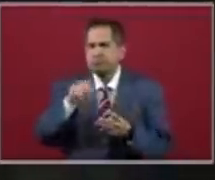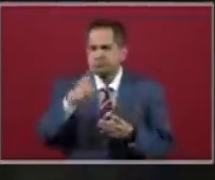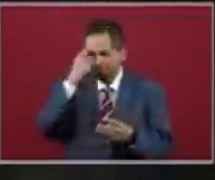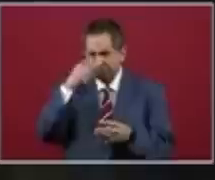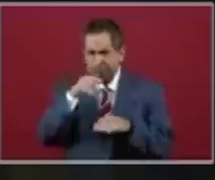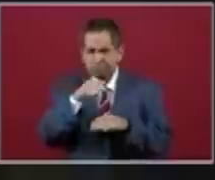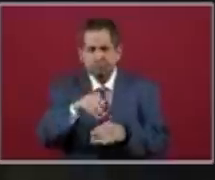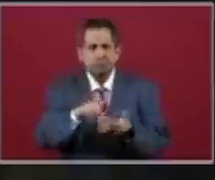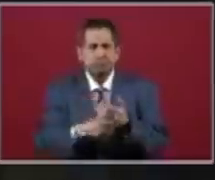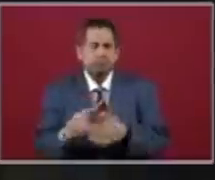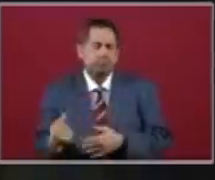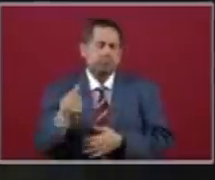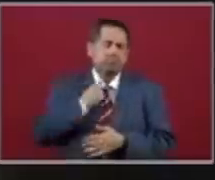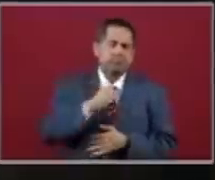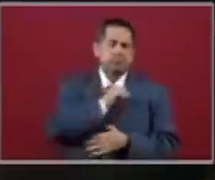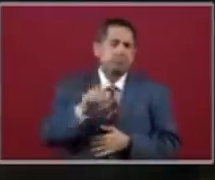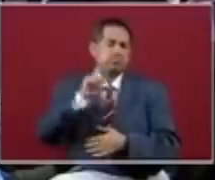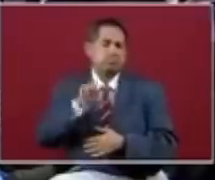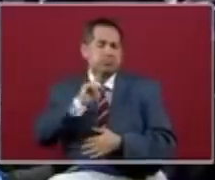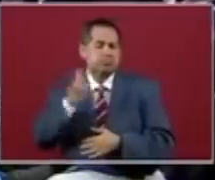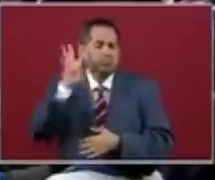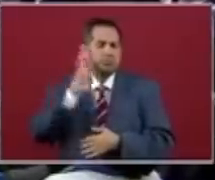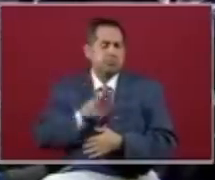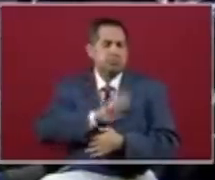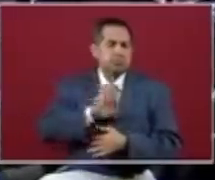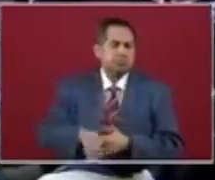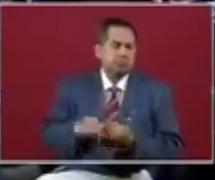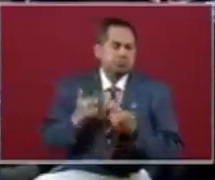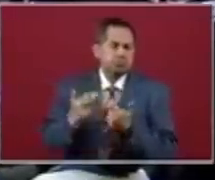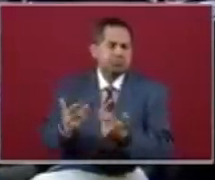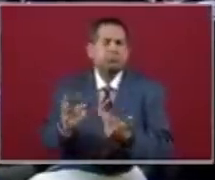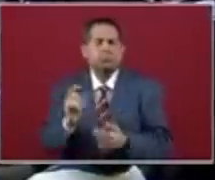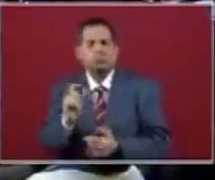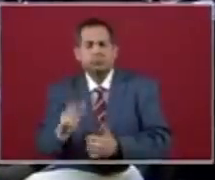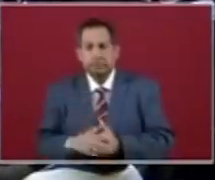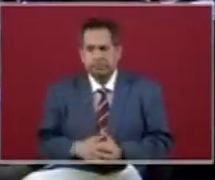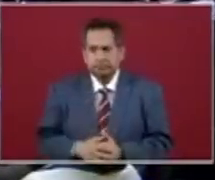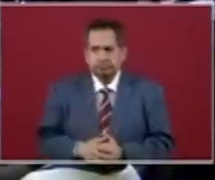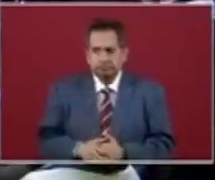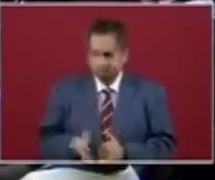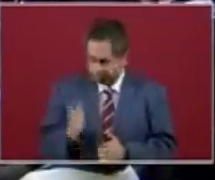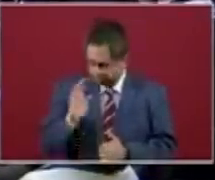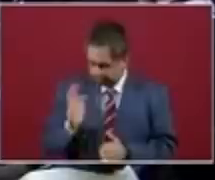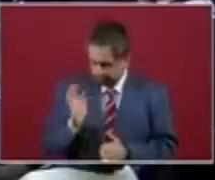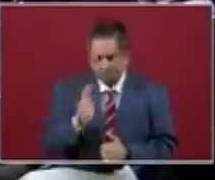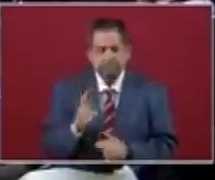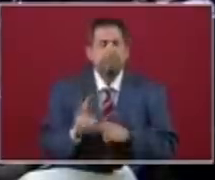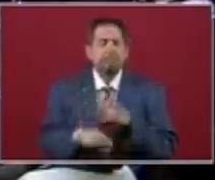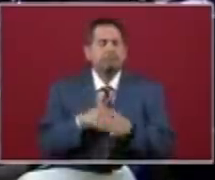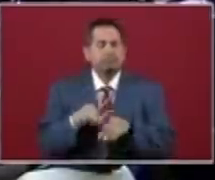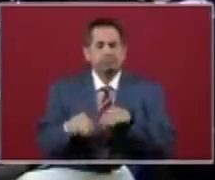tema de feminicidios. Ya estamos trabajando en eso. El día